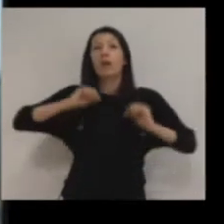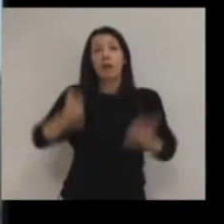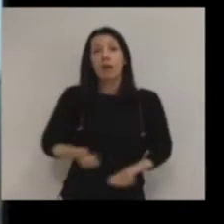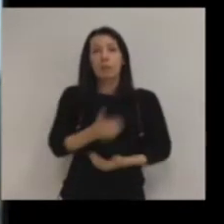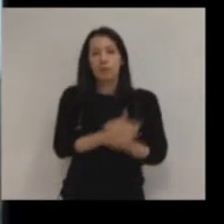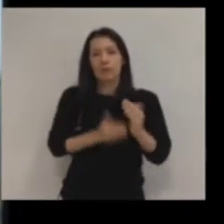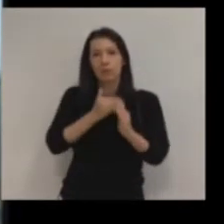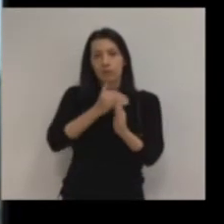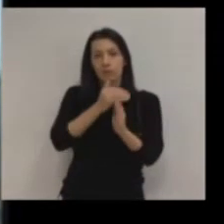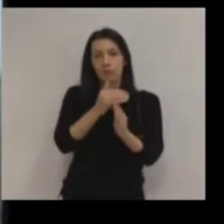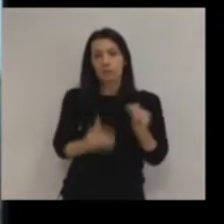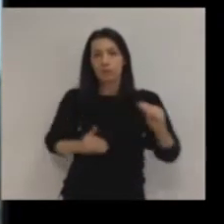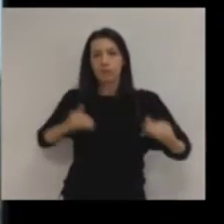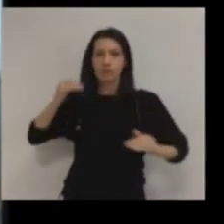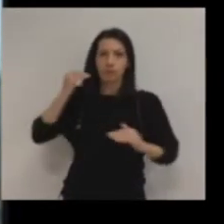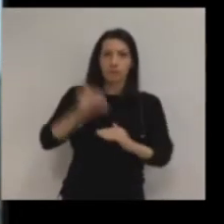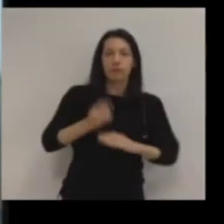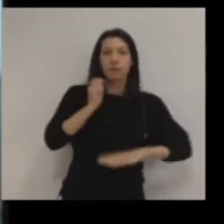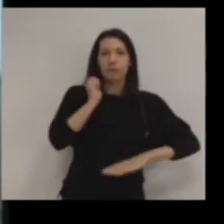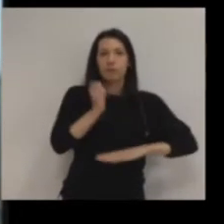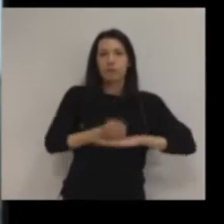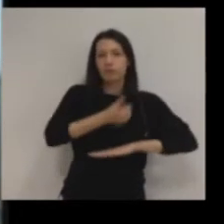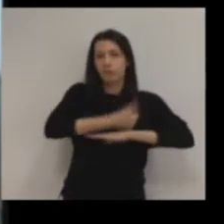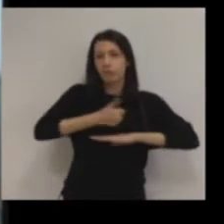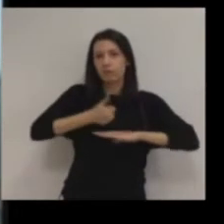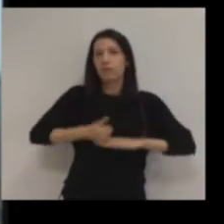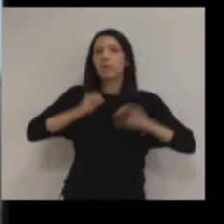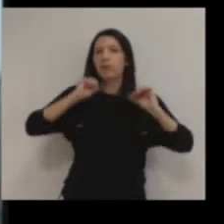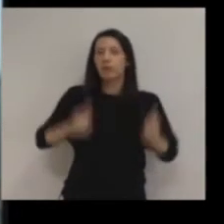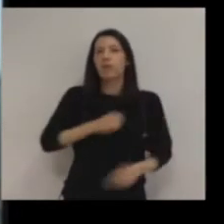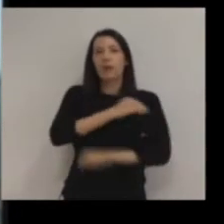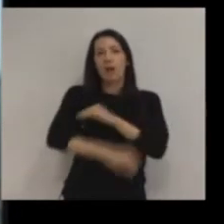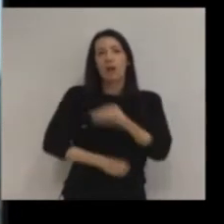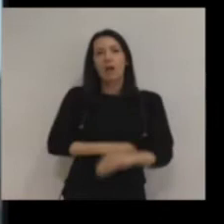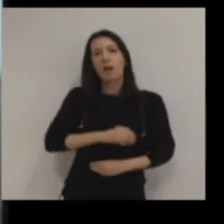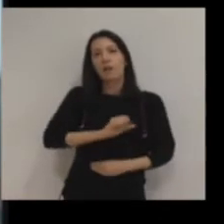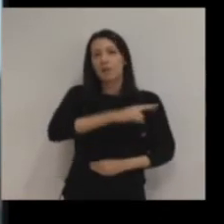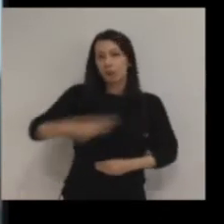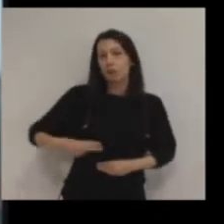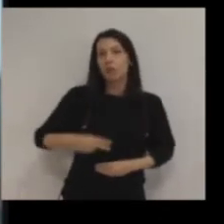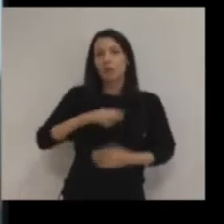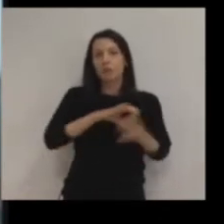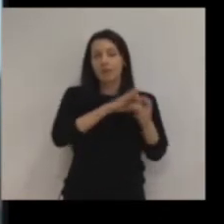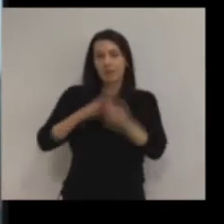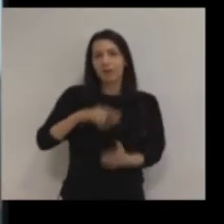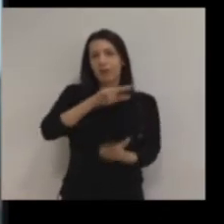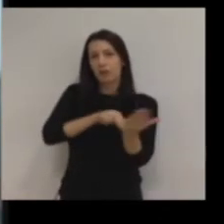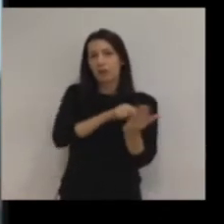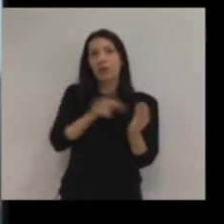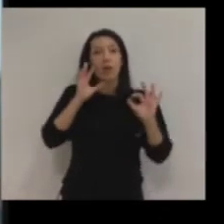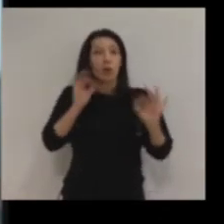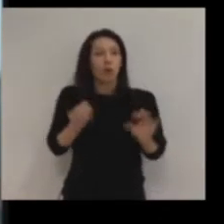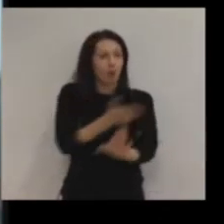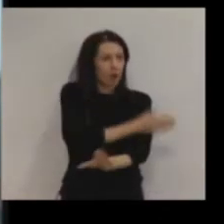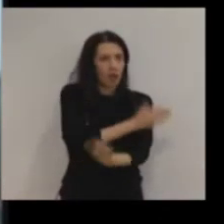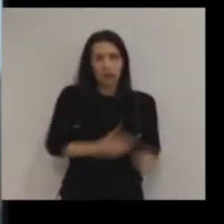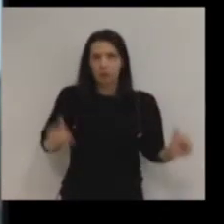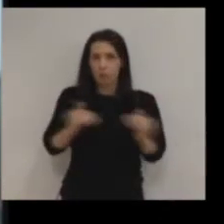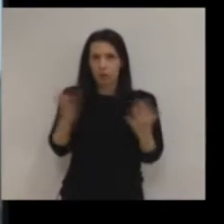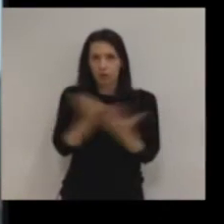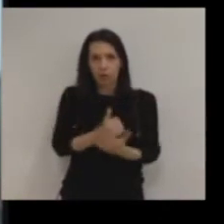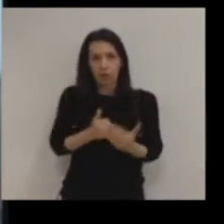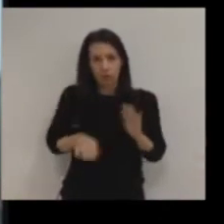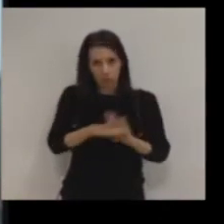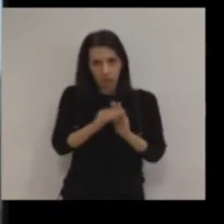tribunales a sentar jurisprudencia en base a los preceptos de la Convención. Claro que todos somos iguales, éramos iguales, seguimos